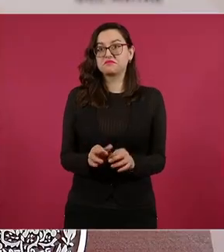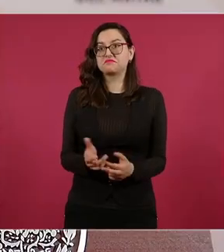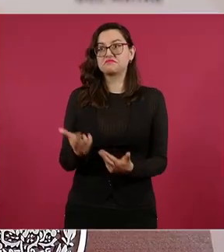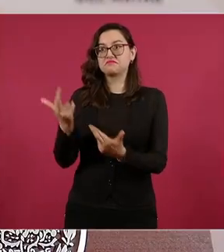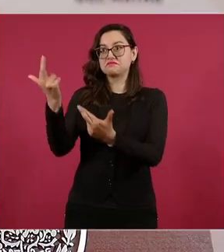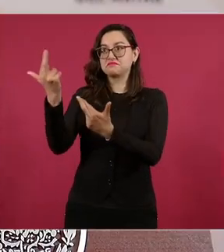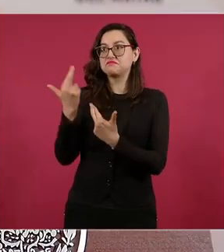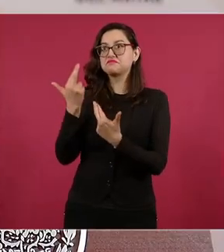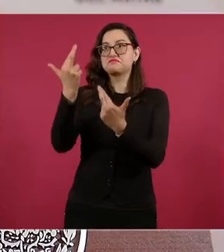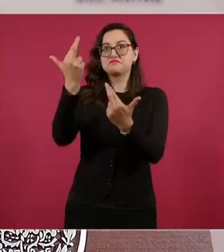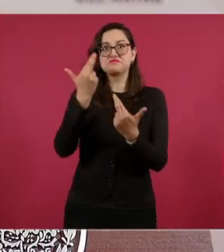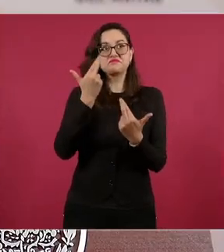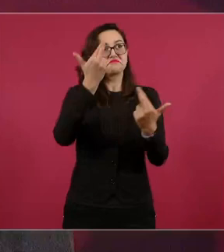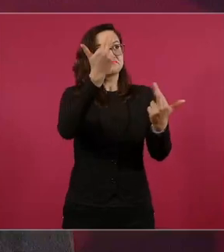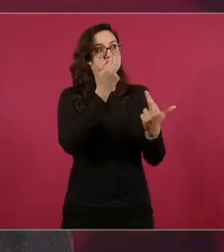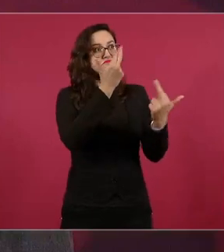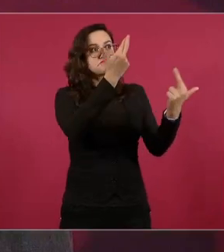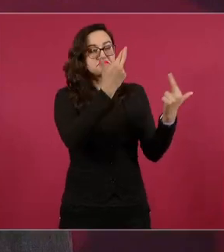como nunca